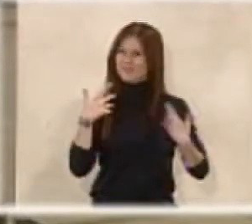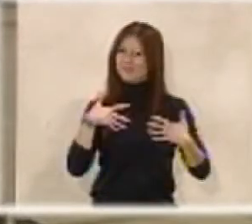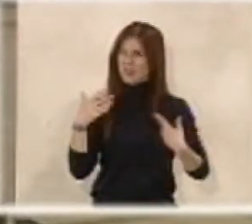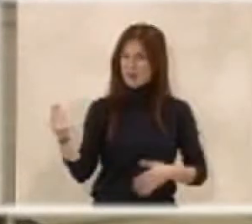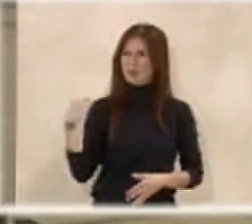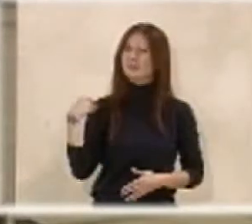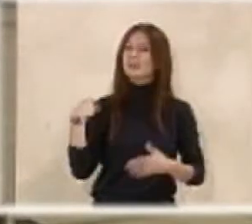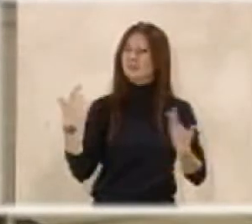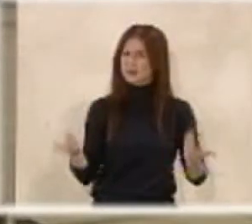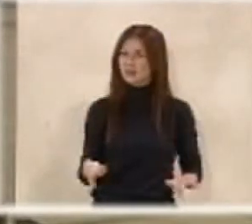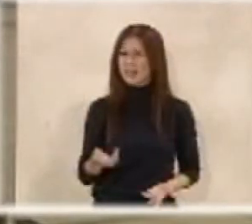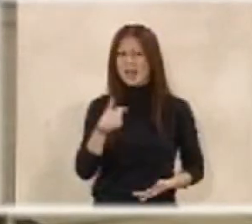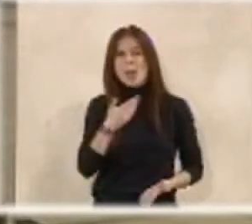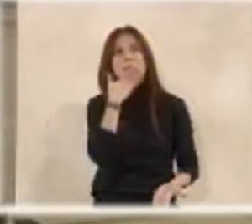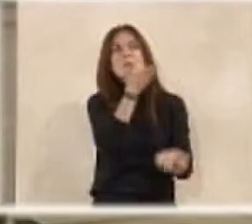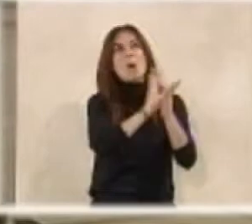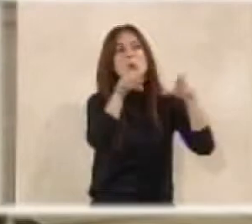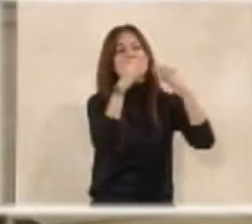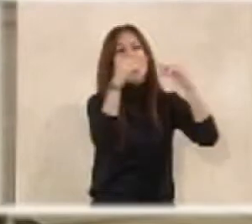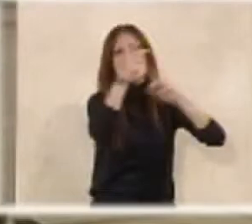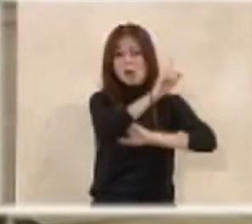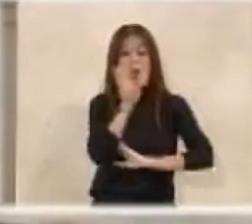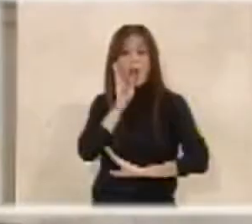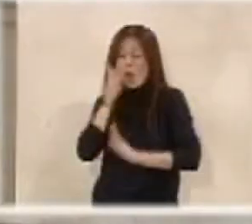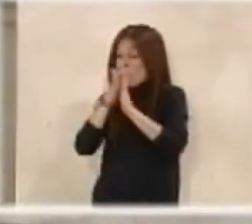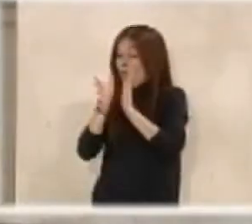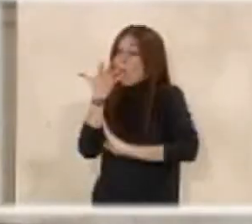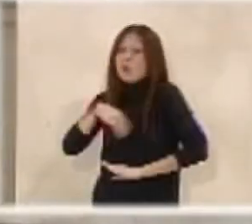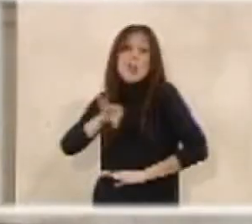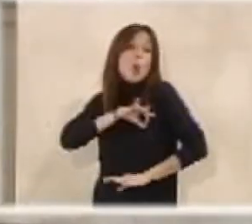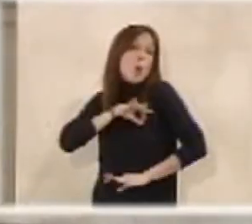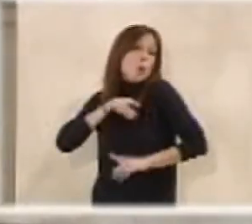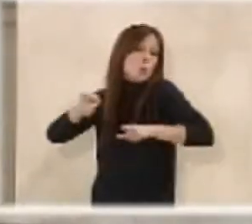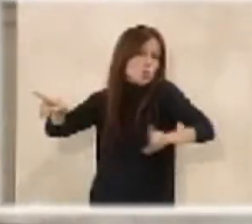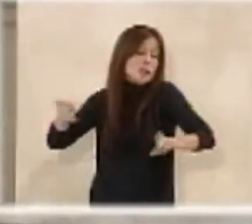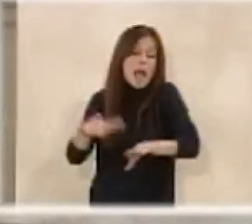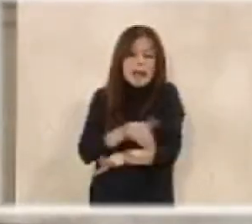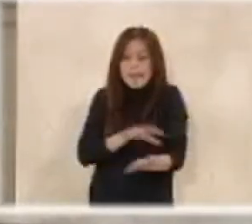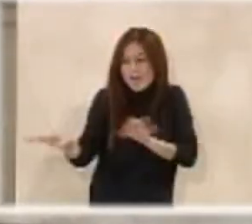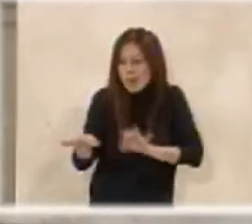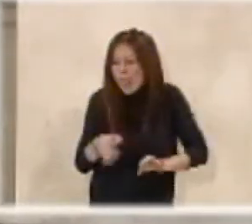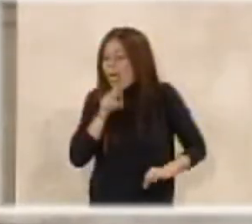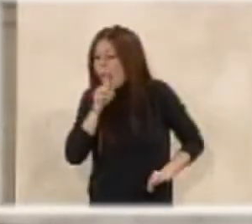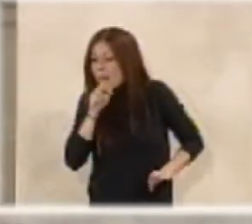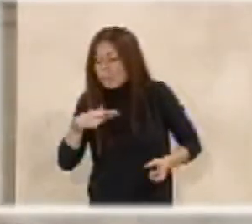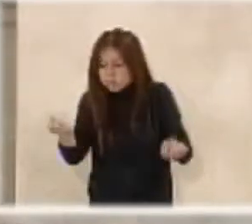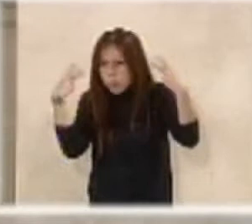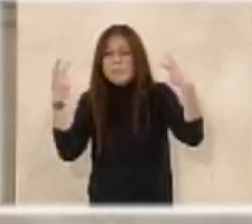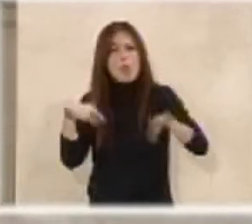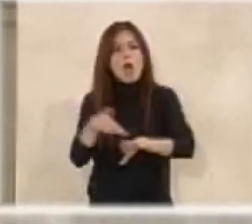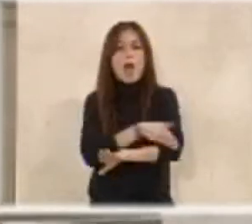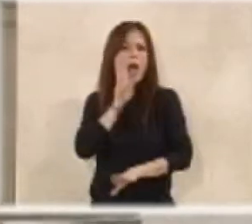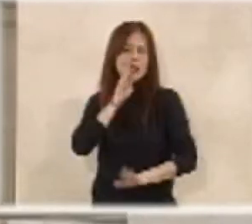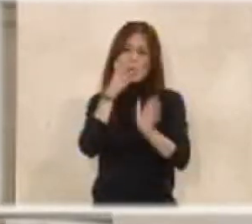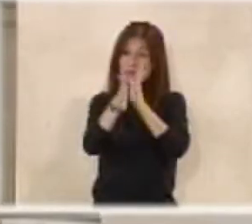la pregunta esa de que por qué no se me ha ocurrido decirlo a la Junta. Yo creo que la he explicado antes, lo que pasa es que a lo mejor usted traía la intervención preparada y no sabía que lo he explicado, pero bueno, lo he explicado